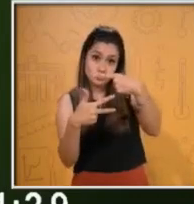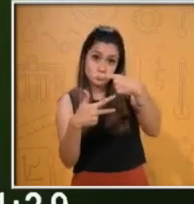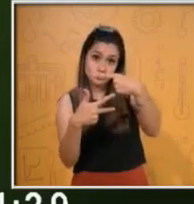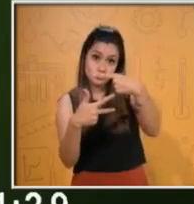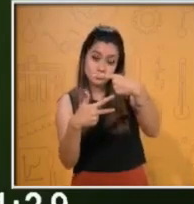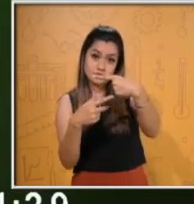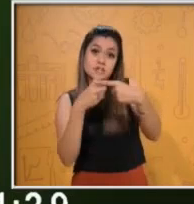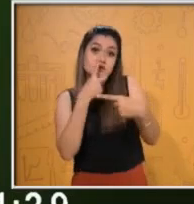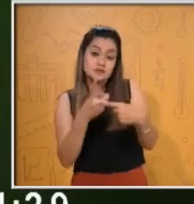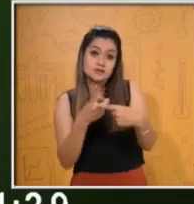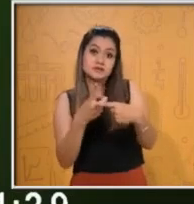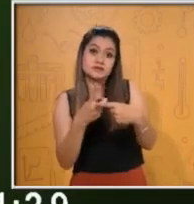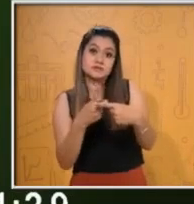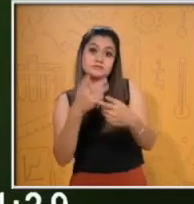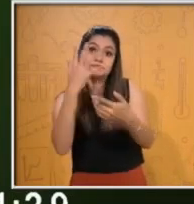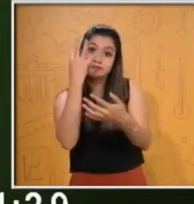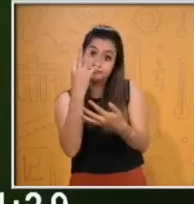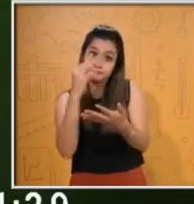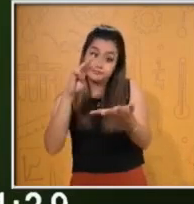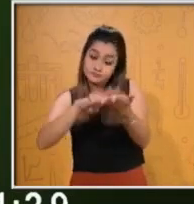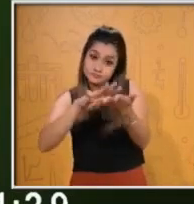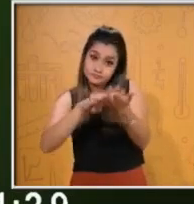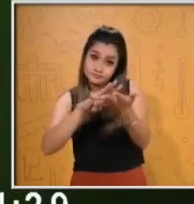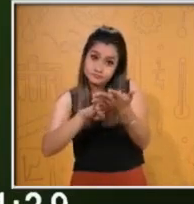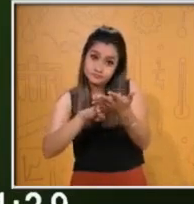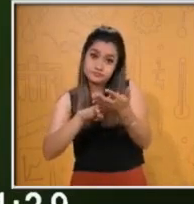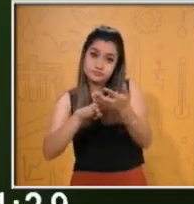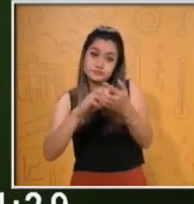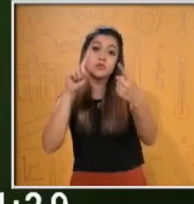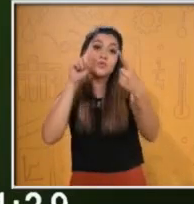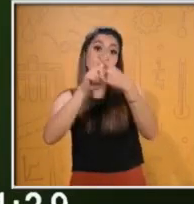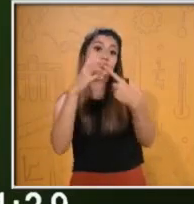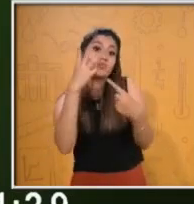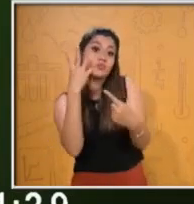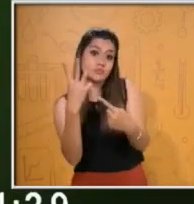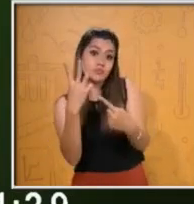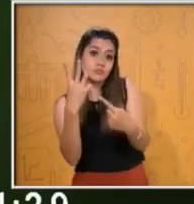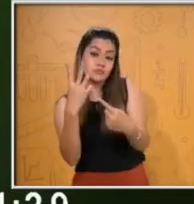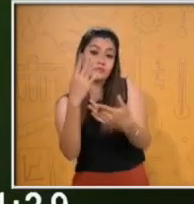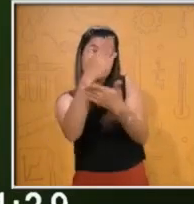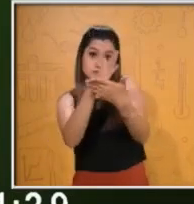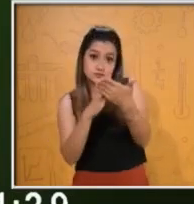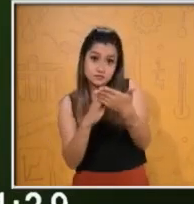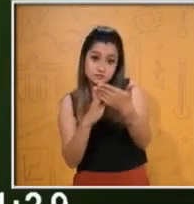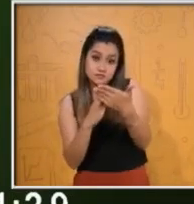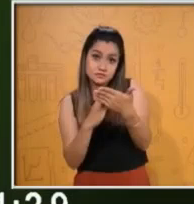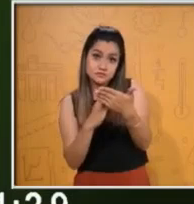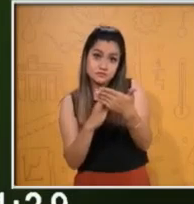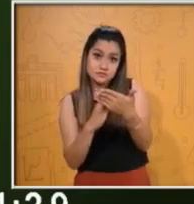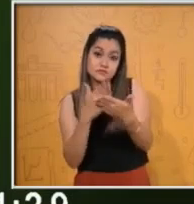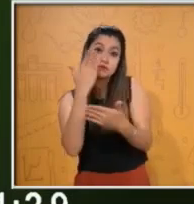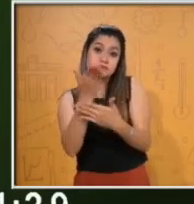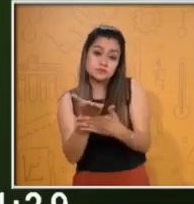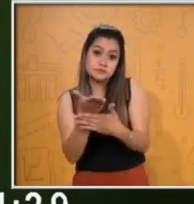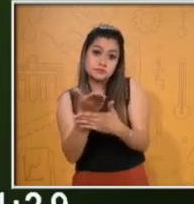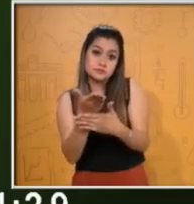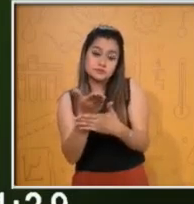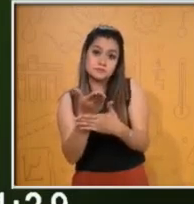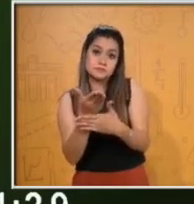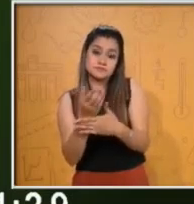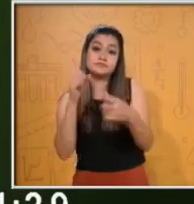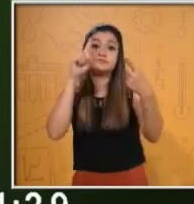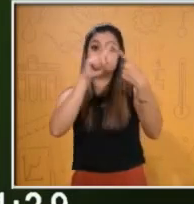pide tercera parte, trabajo con el denominador y multiplico por 3. En la mitad, donde me piden la mitad, voy